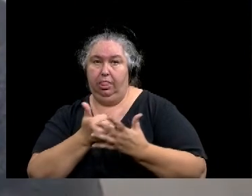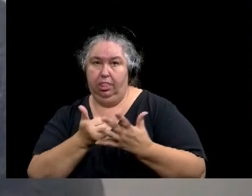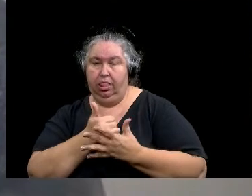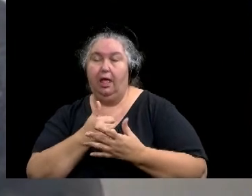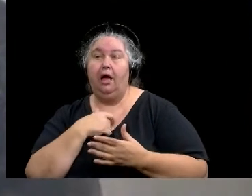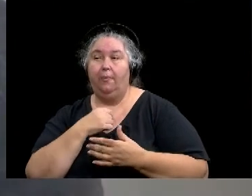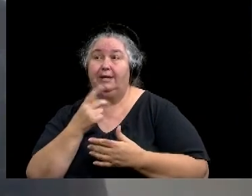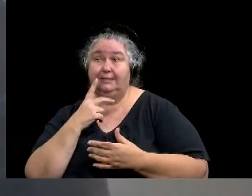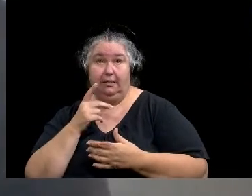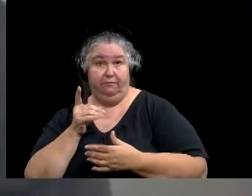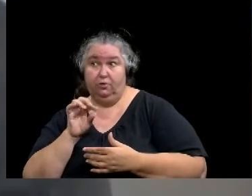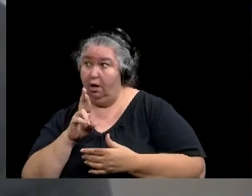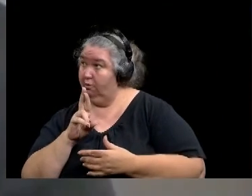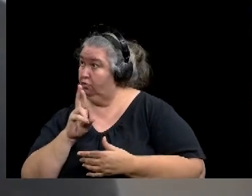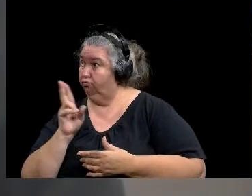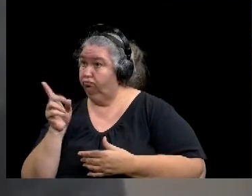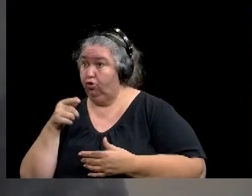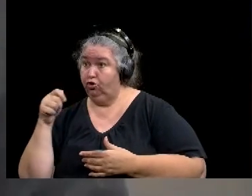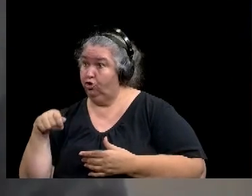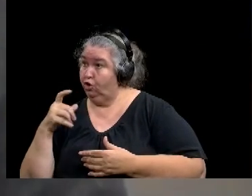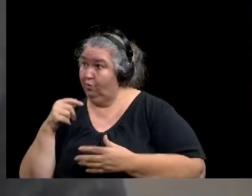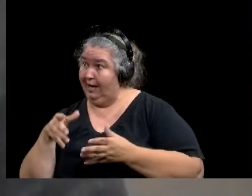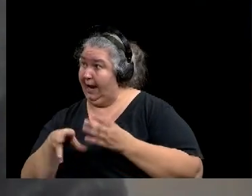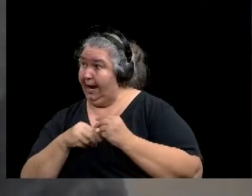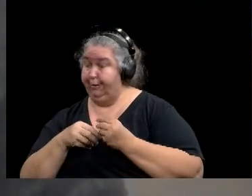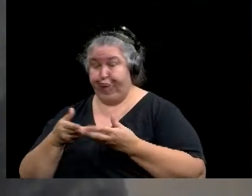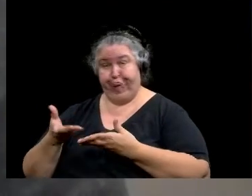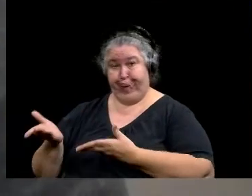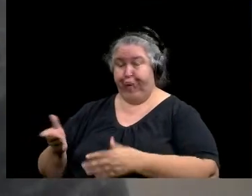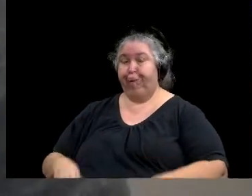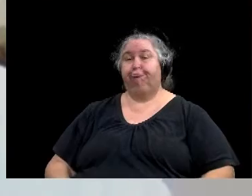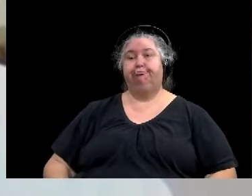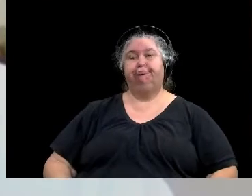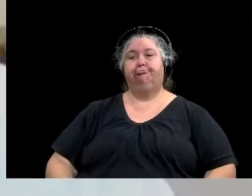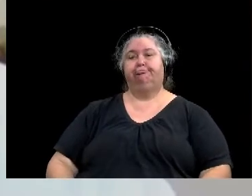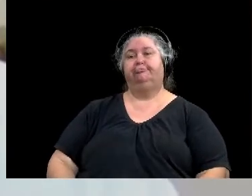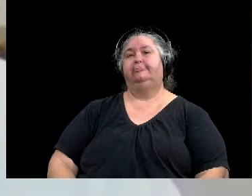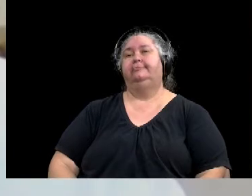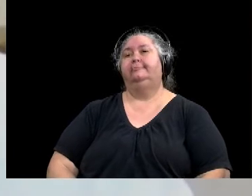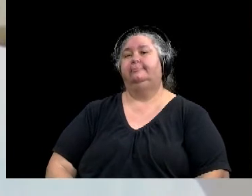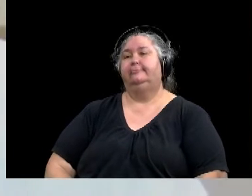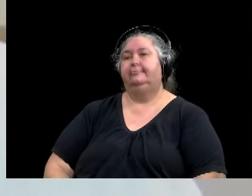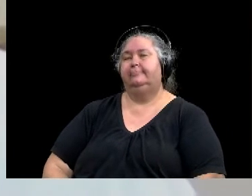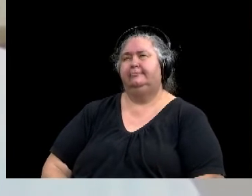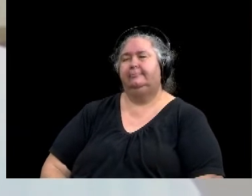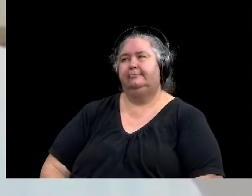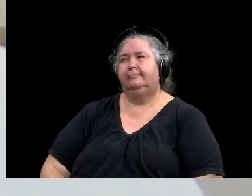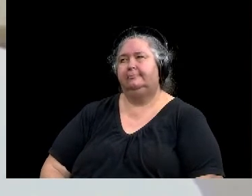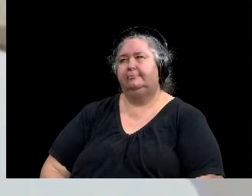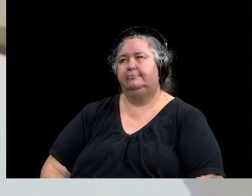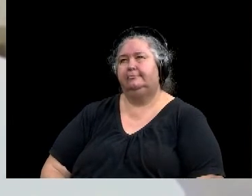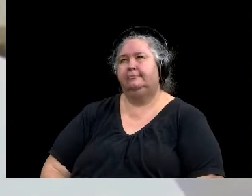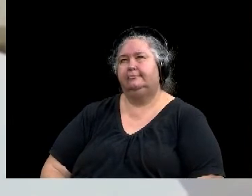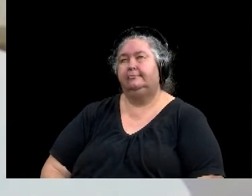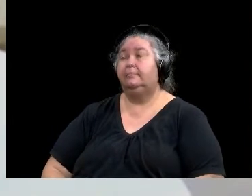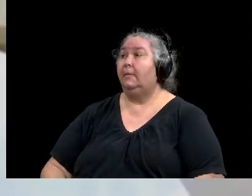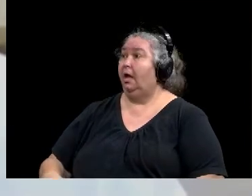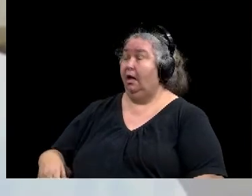bien si quieren algún doctor el juez puede decir más de esto